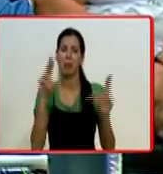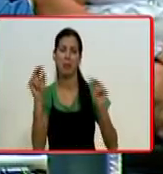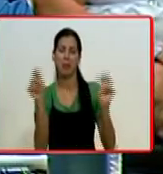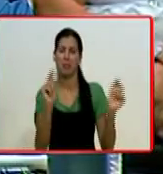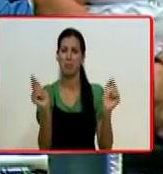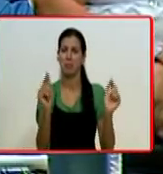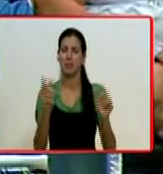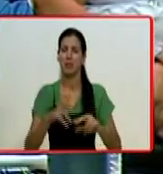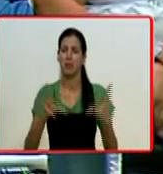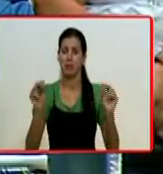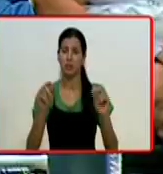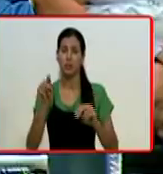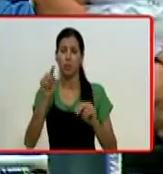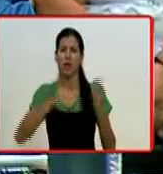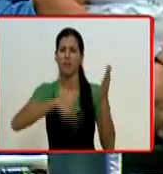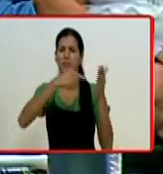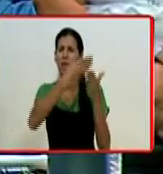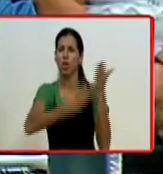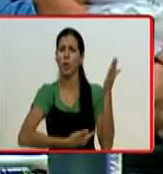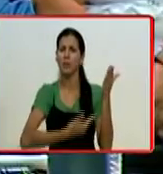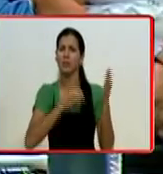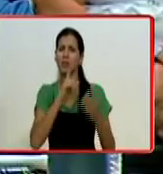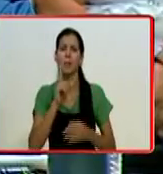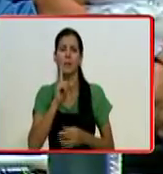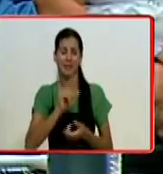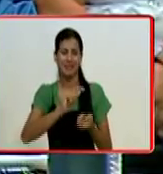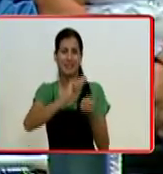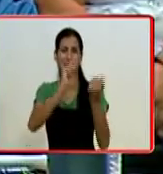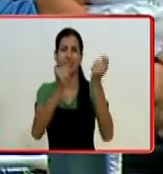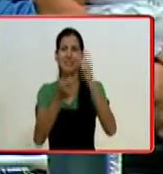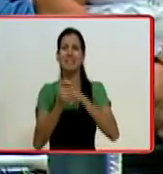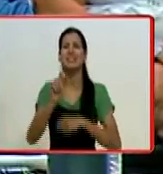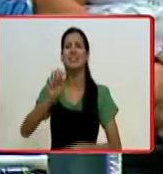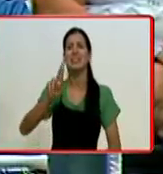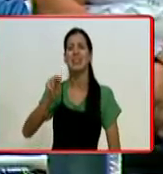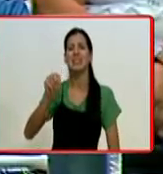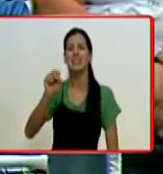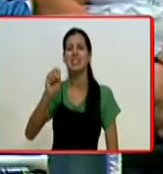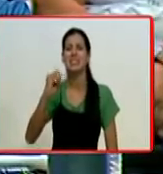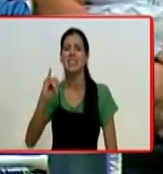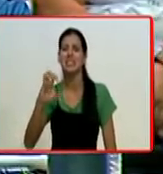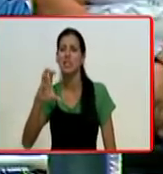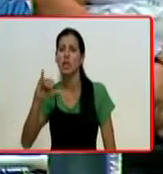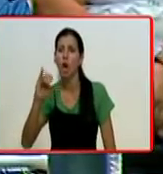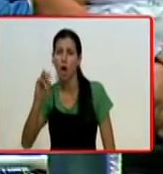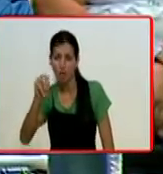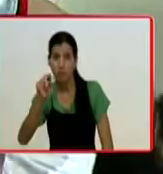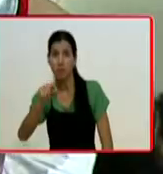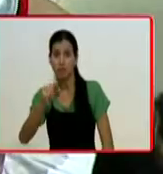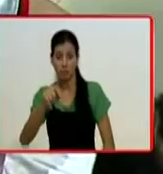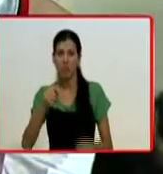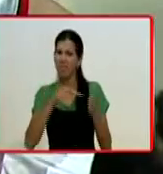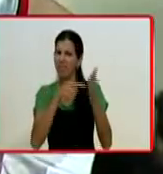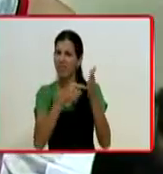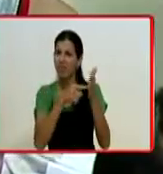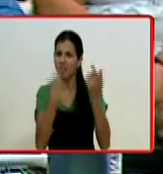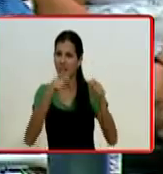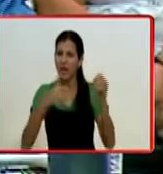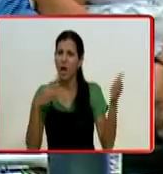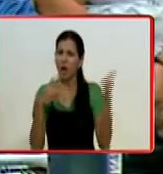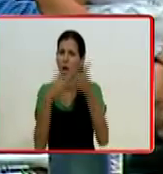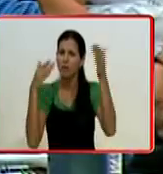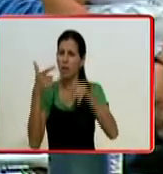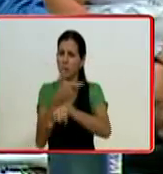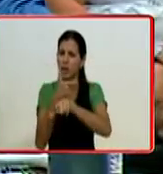Roberto Enríquez va a firmar el documento llamado de la transición, documento golpista, porque es la forma para